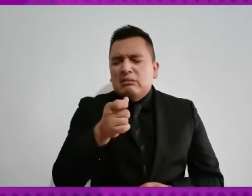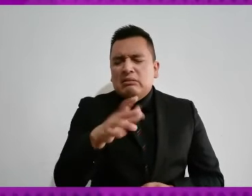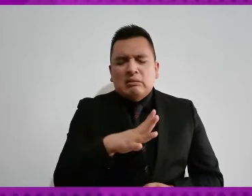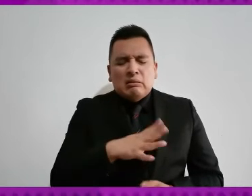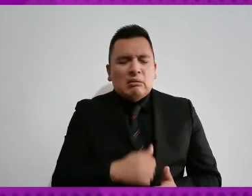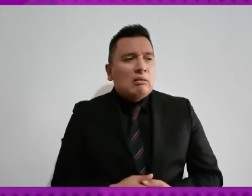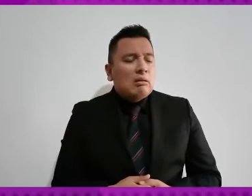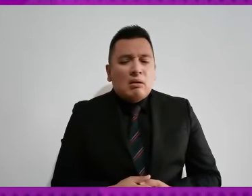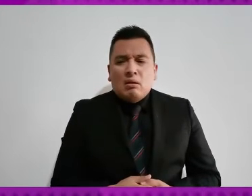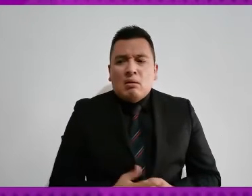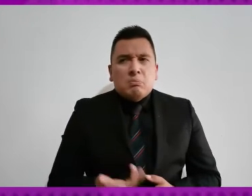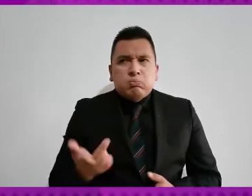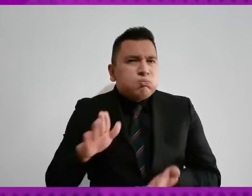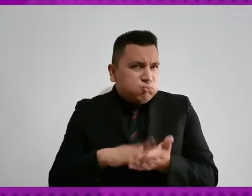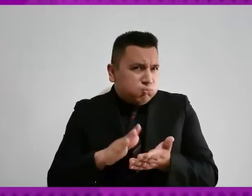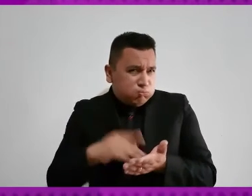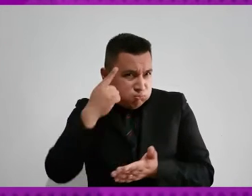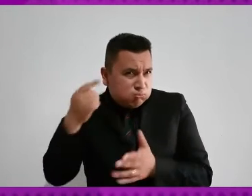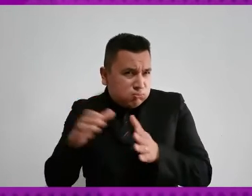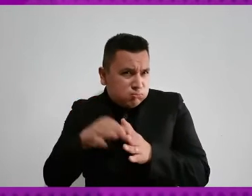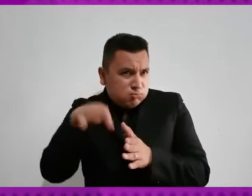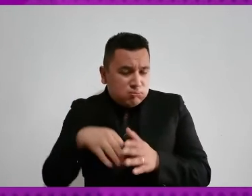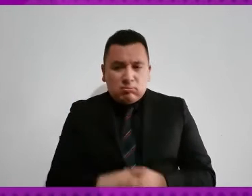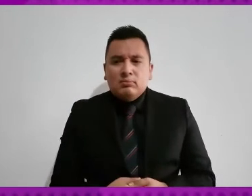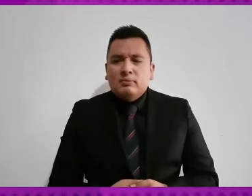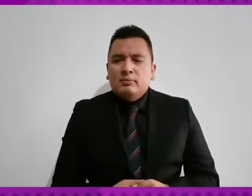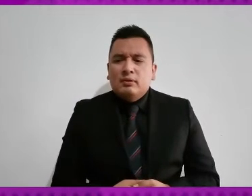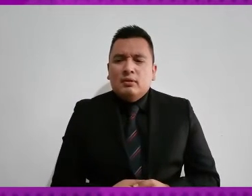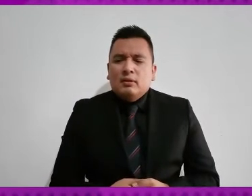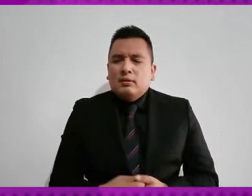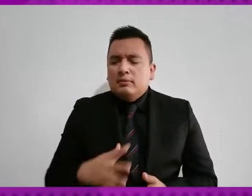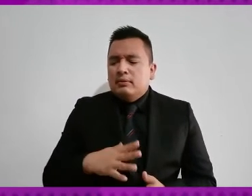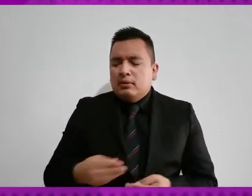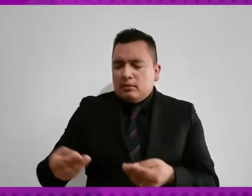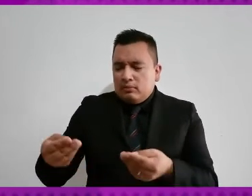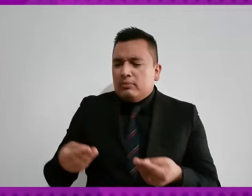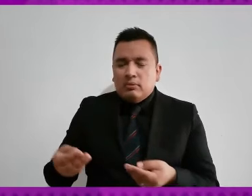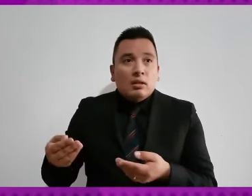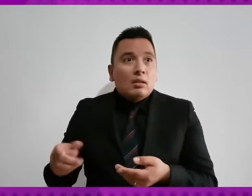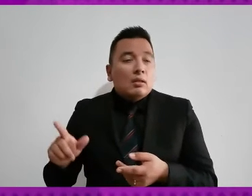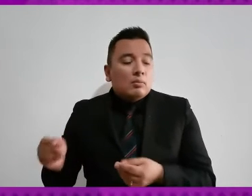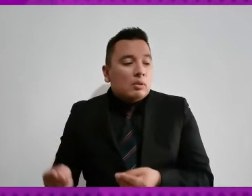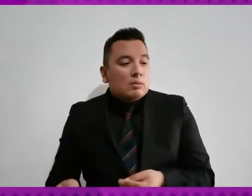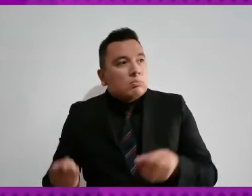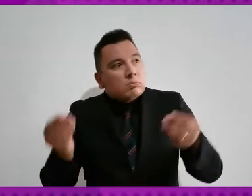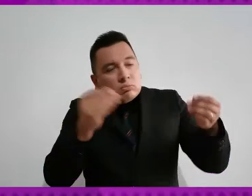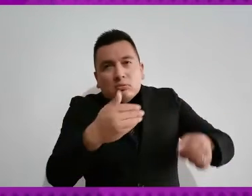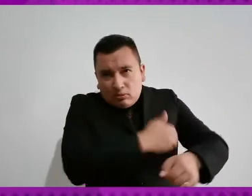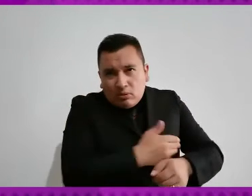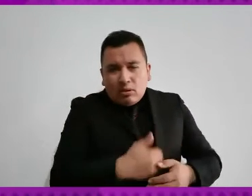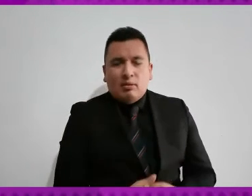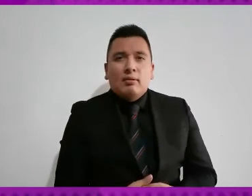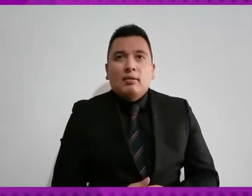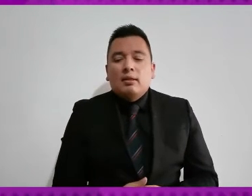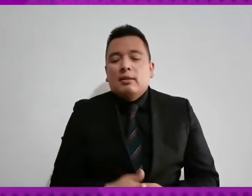observan en función de que la documentación electoral, que primeramente cuando llega a la casilla es documentación electoral, pero ya después regresa a las bodegas